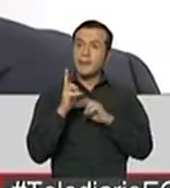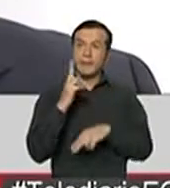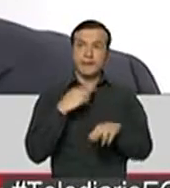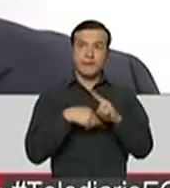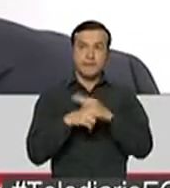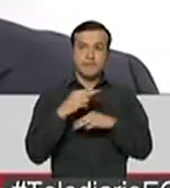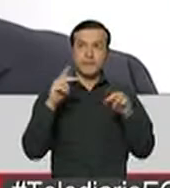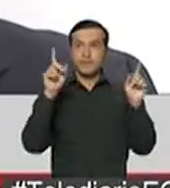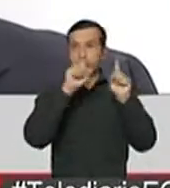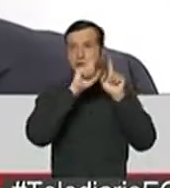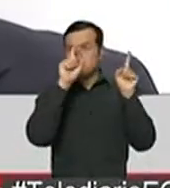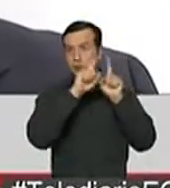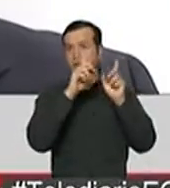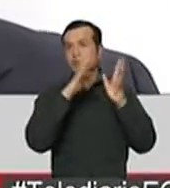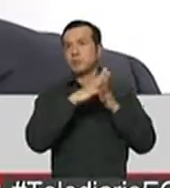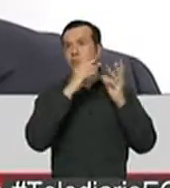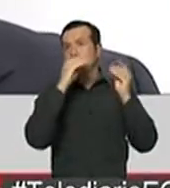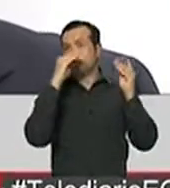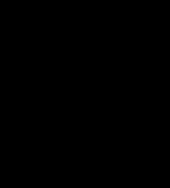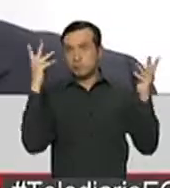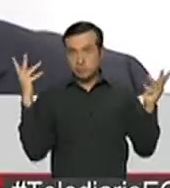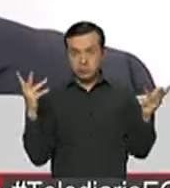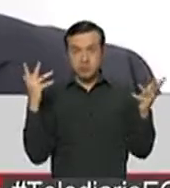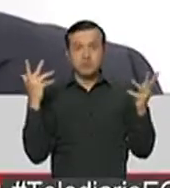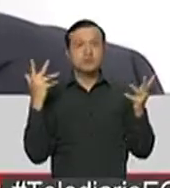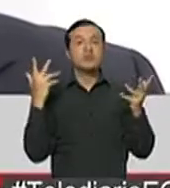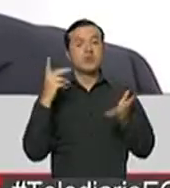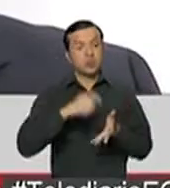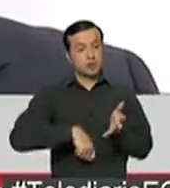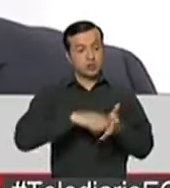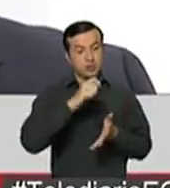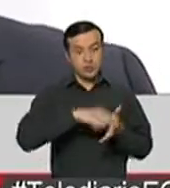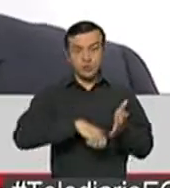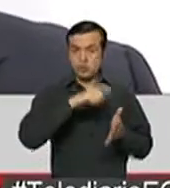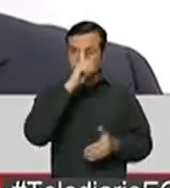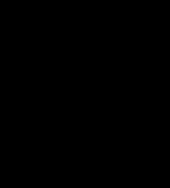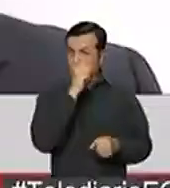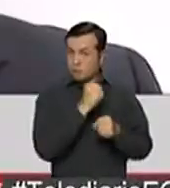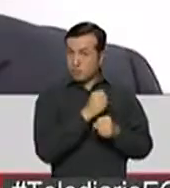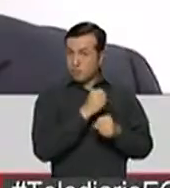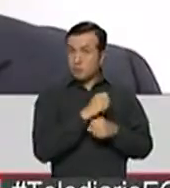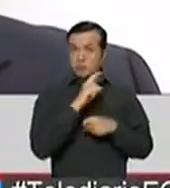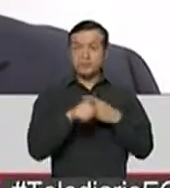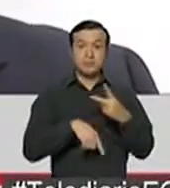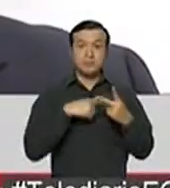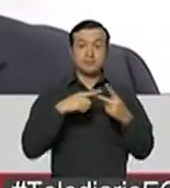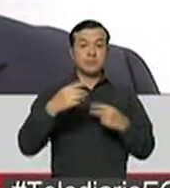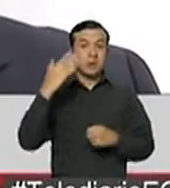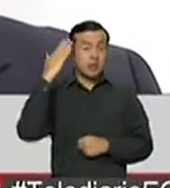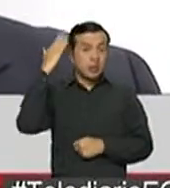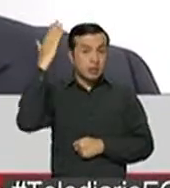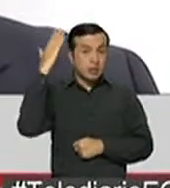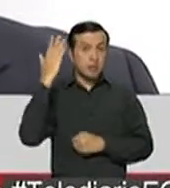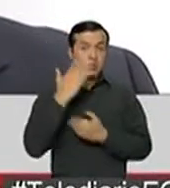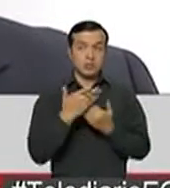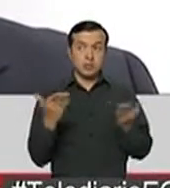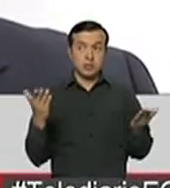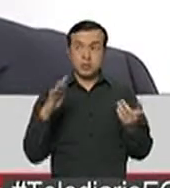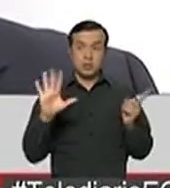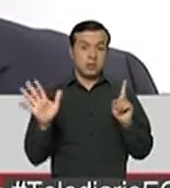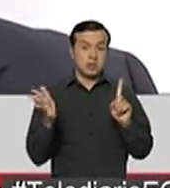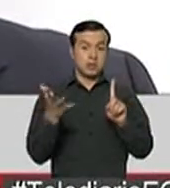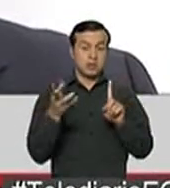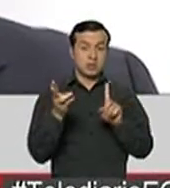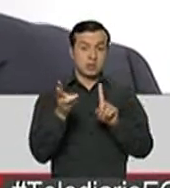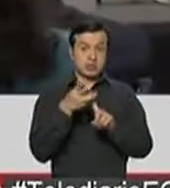Los empresarios tienen mucho que ver con la contratación laboral. Y finalmente, el tema de los alcaldes, ¿no? Va a haber acá la 6ª reunión